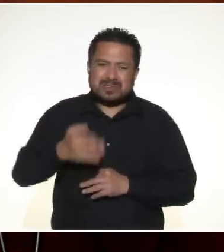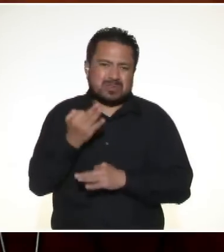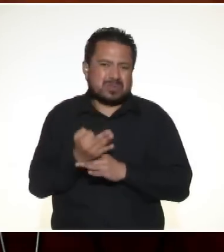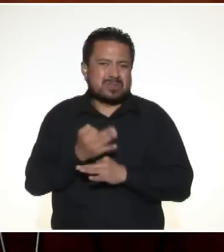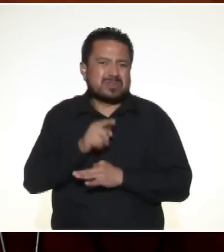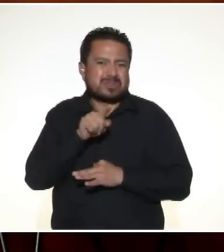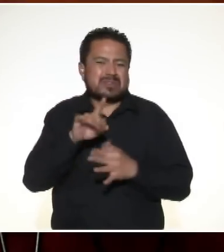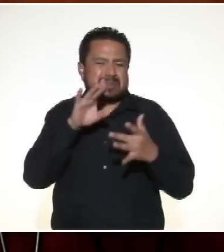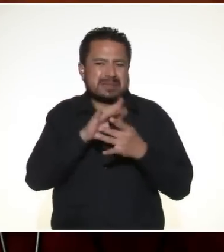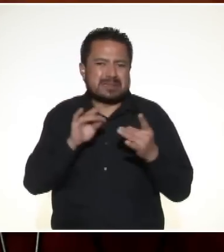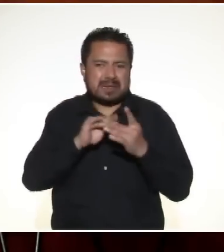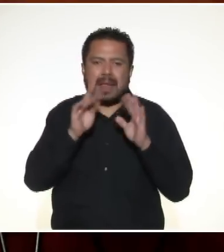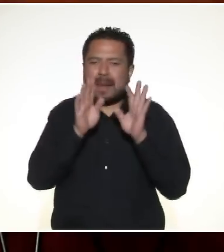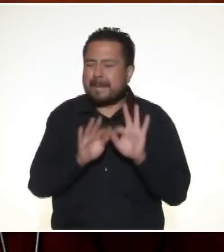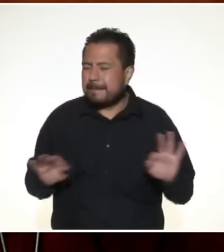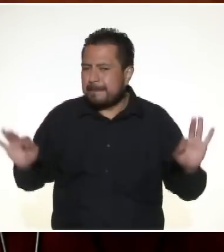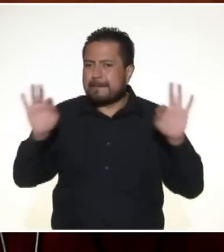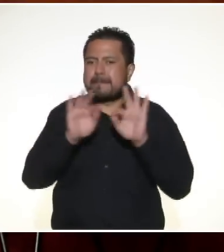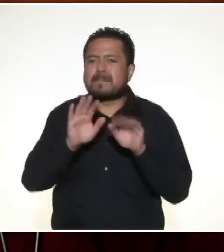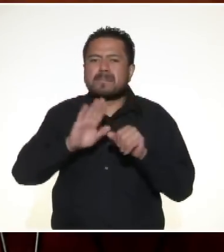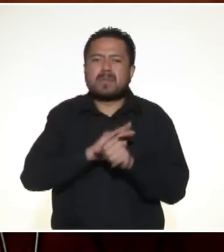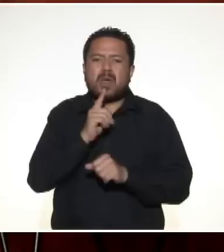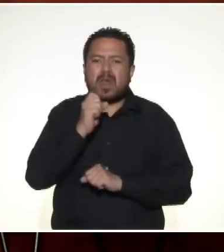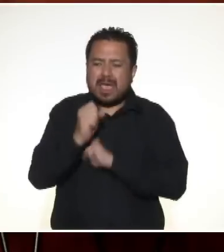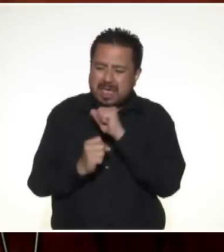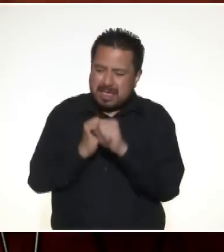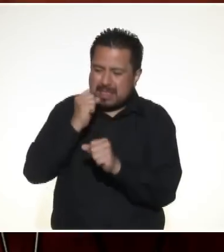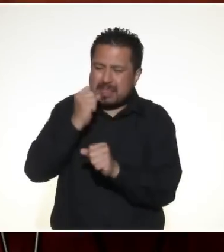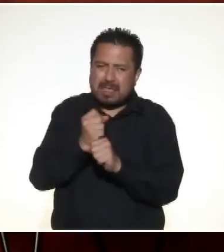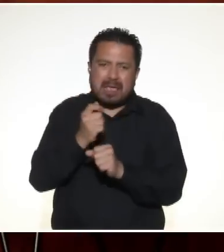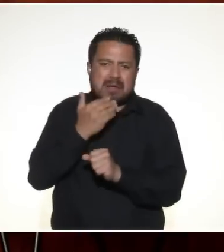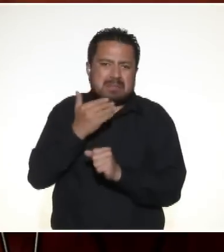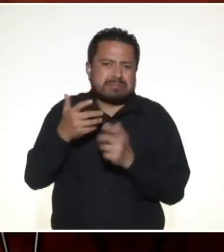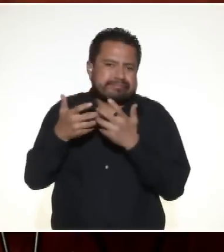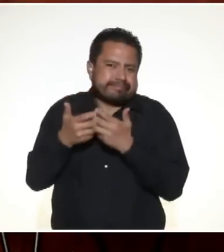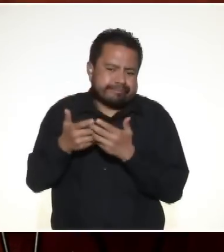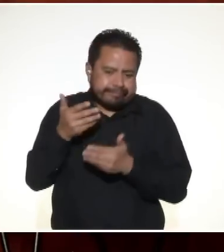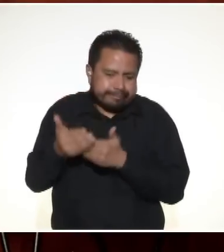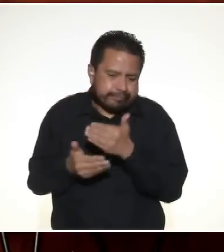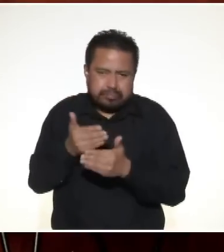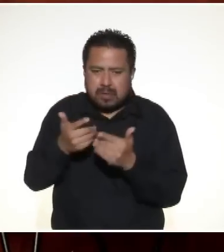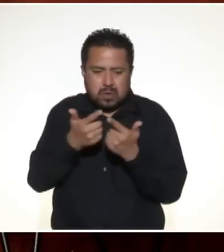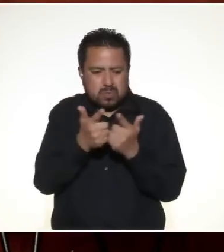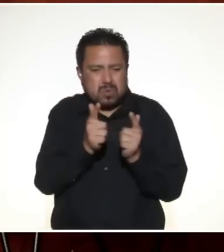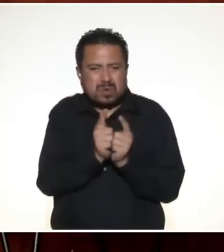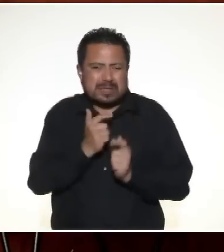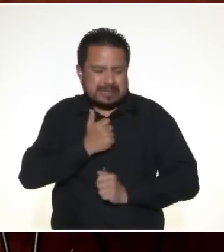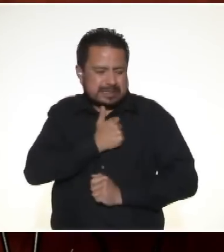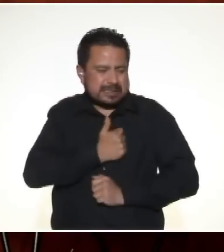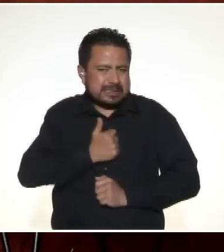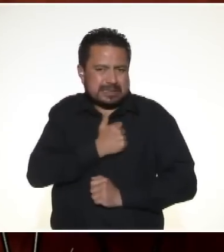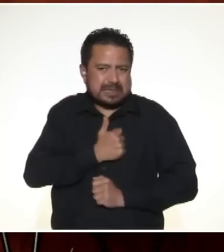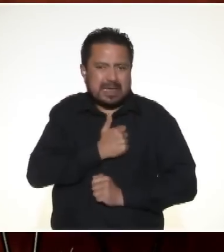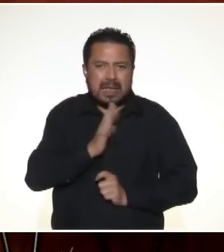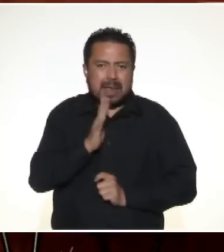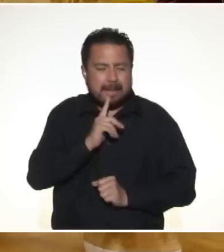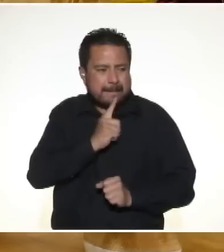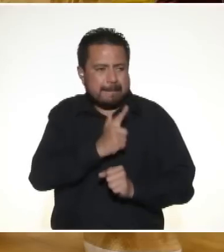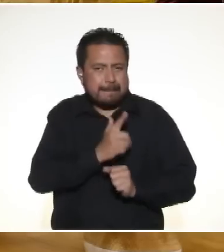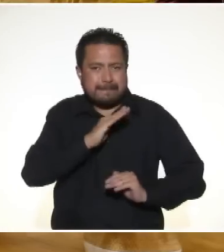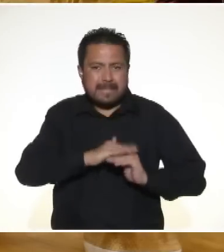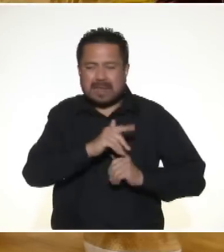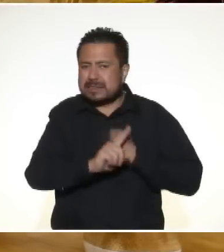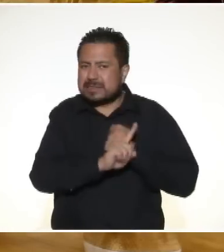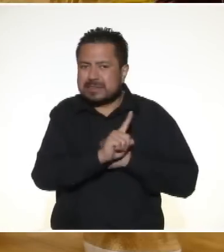dices, importante por la edad, ¿no? Productiva, es un grupo que lamentablemente se ve muy impactado